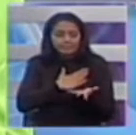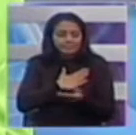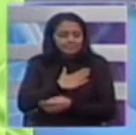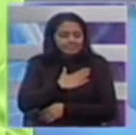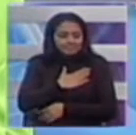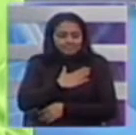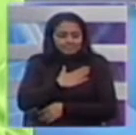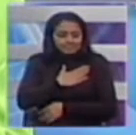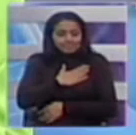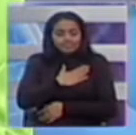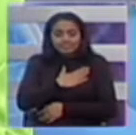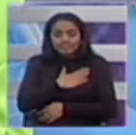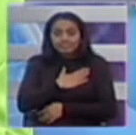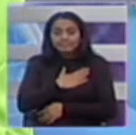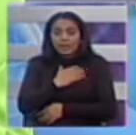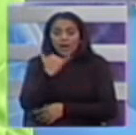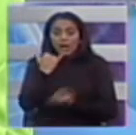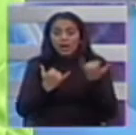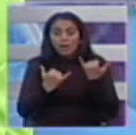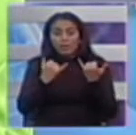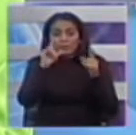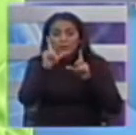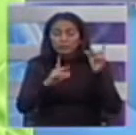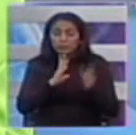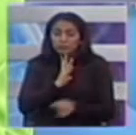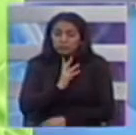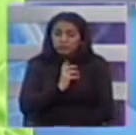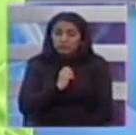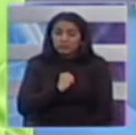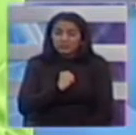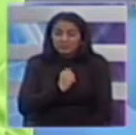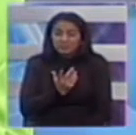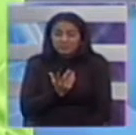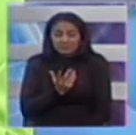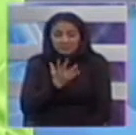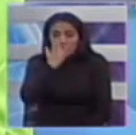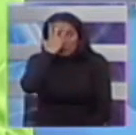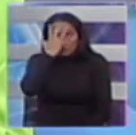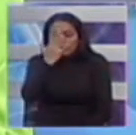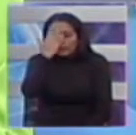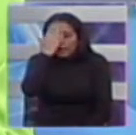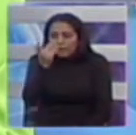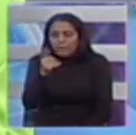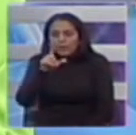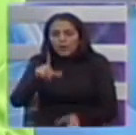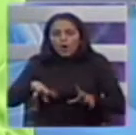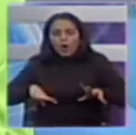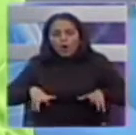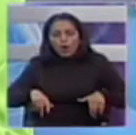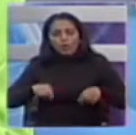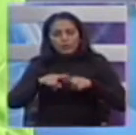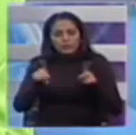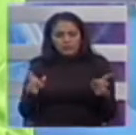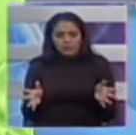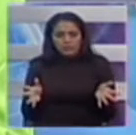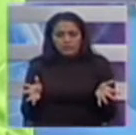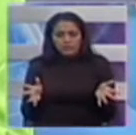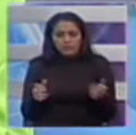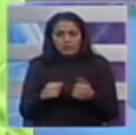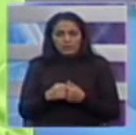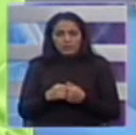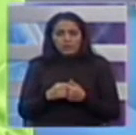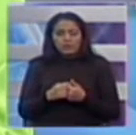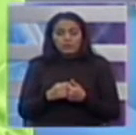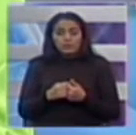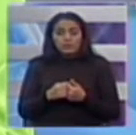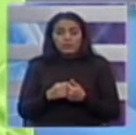y pone el dedo en la llaga, no solamente en los corruptores, sino también en quienes cayeron en esas redes